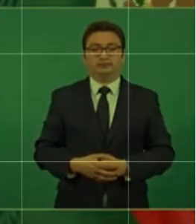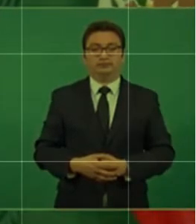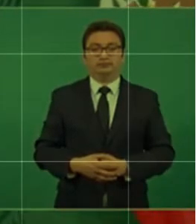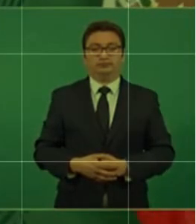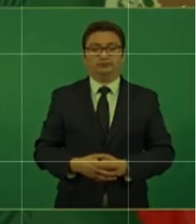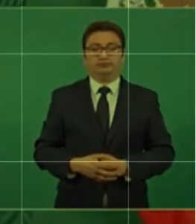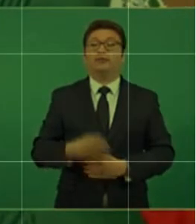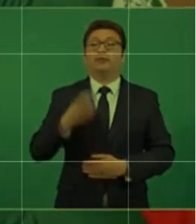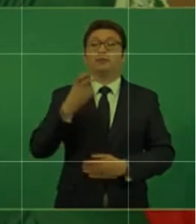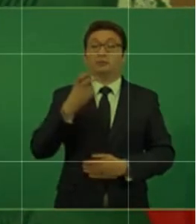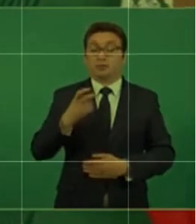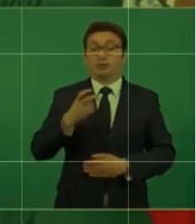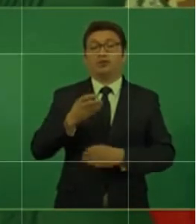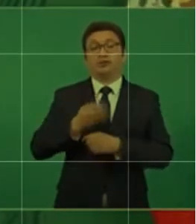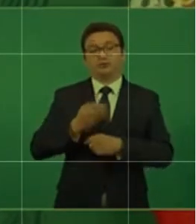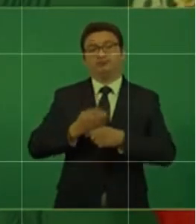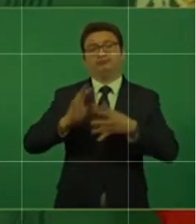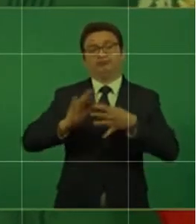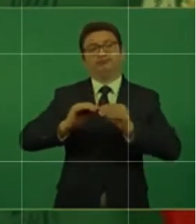lo tenemos que aclarar,